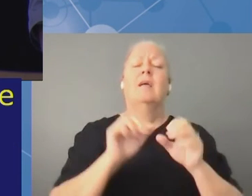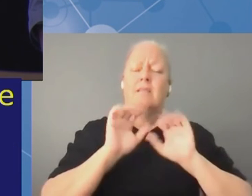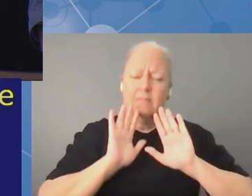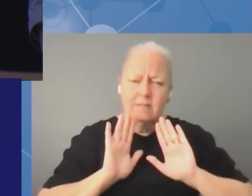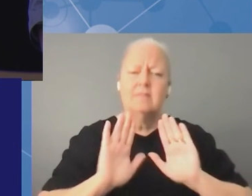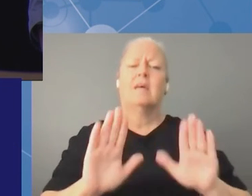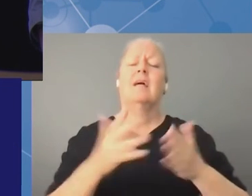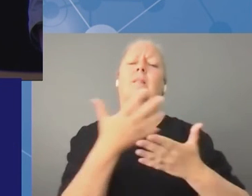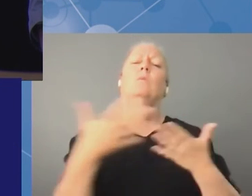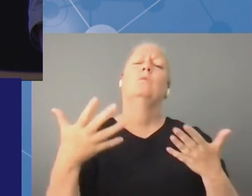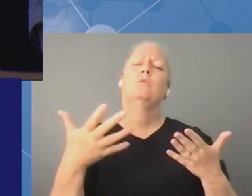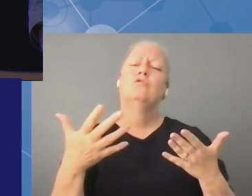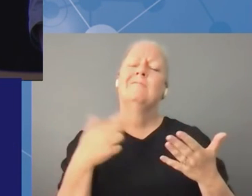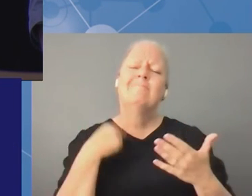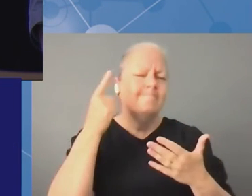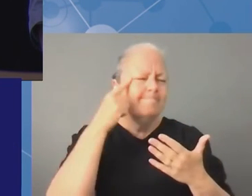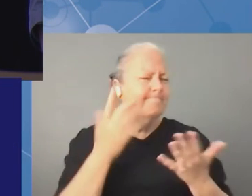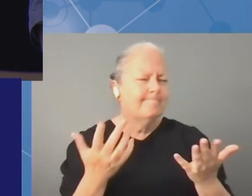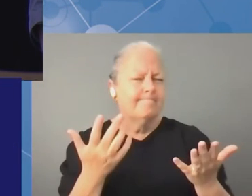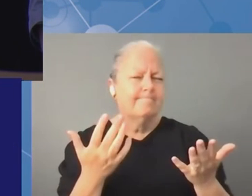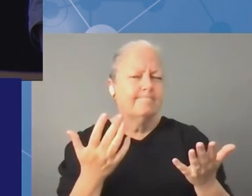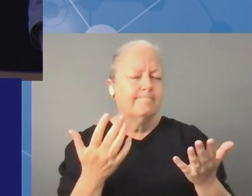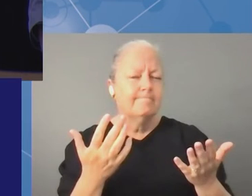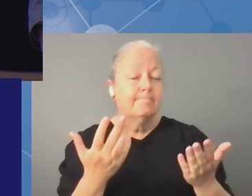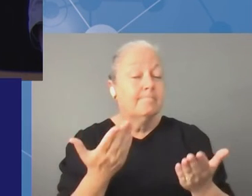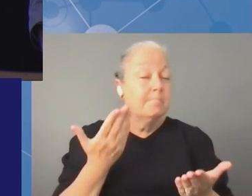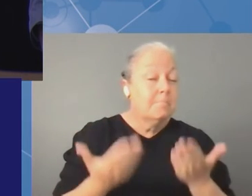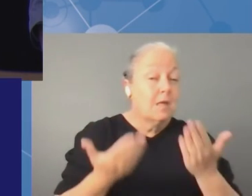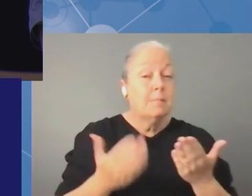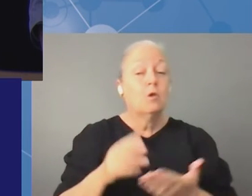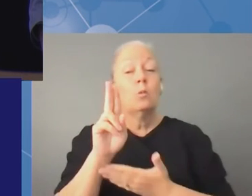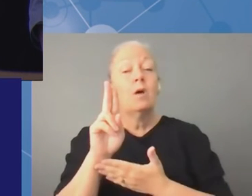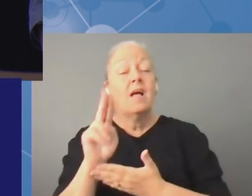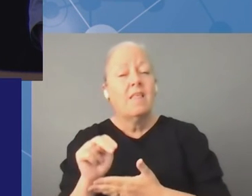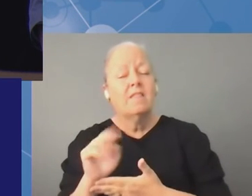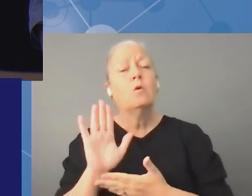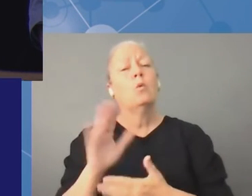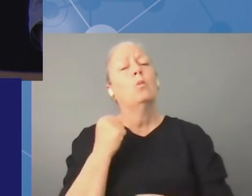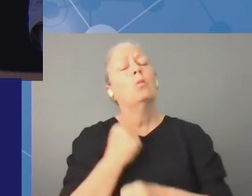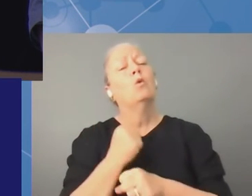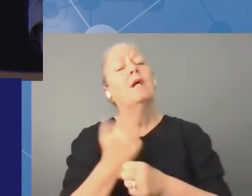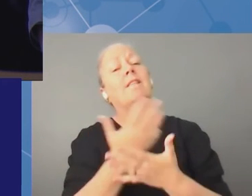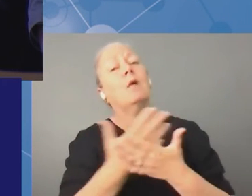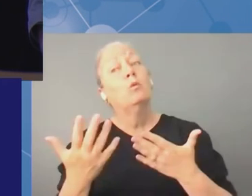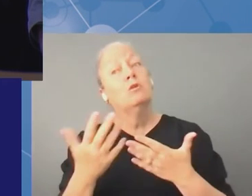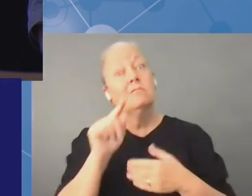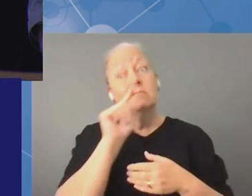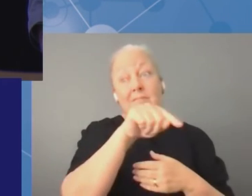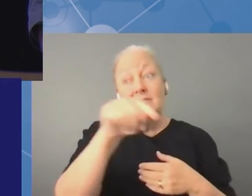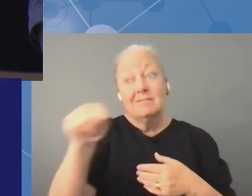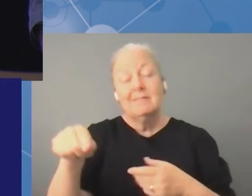su propio idioma? Y si no es posible, pues que se utilice, por favor, todas las